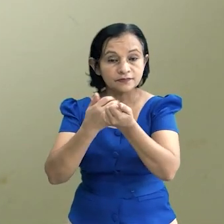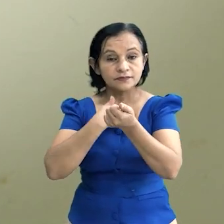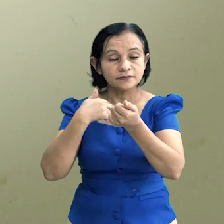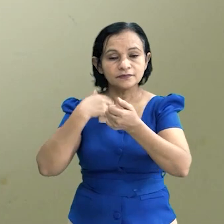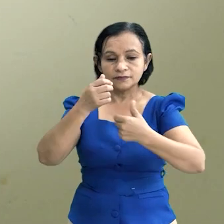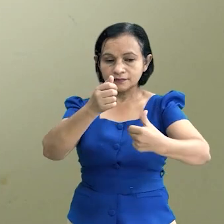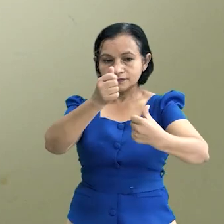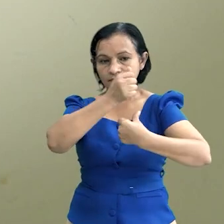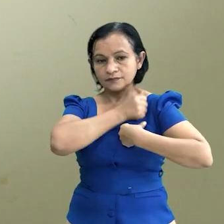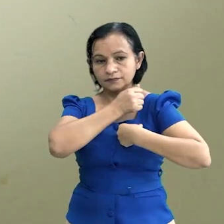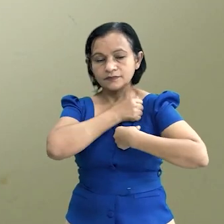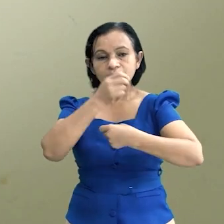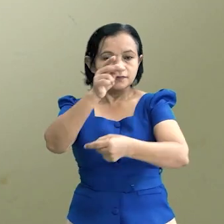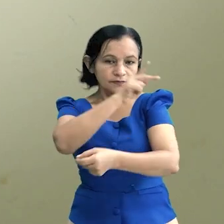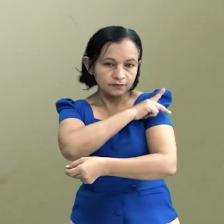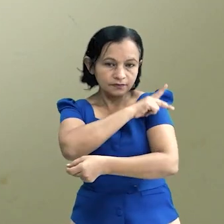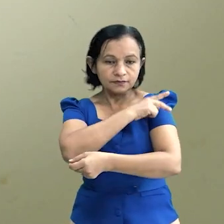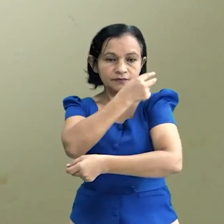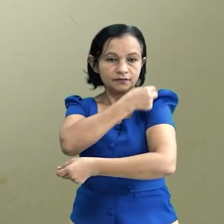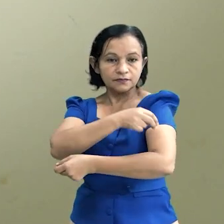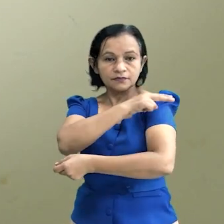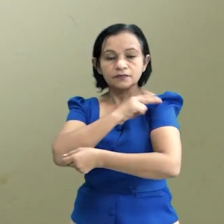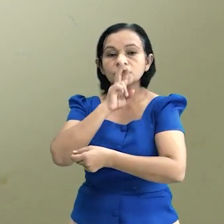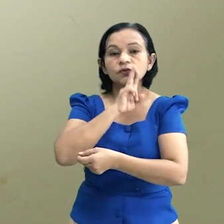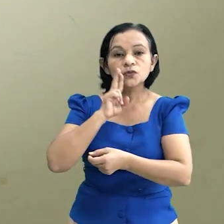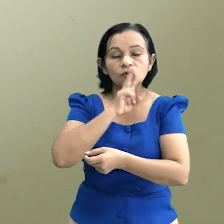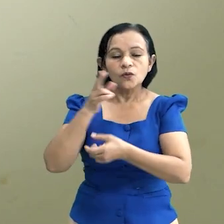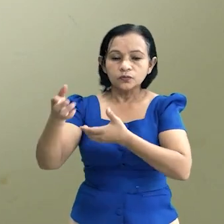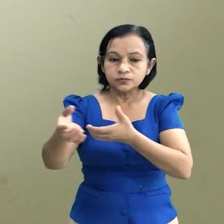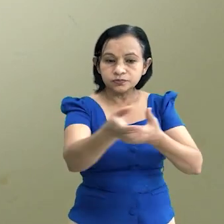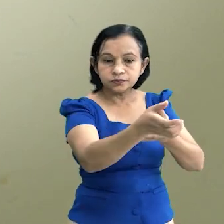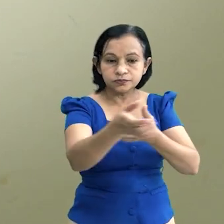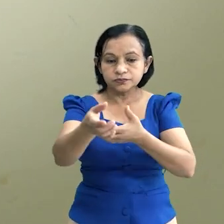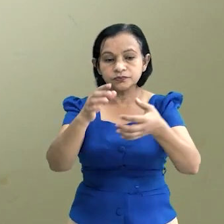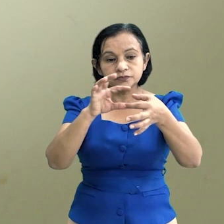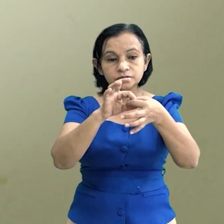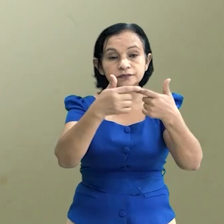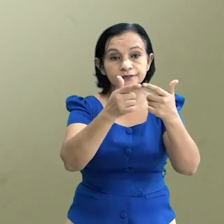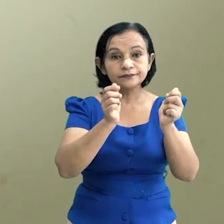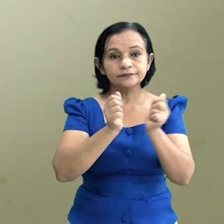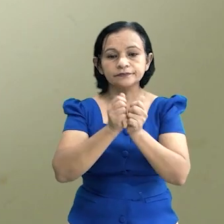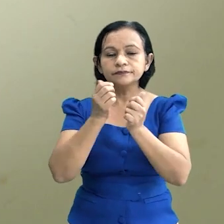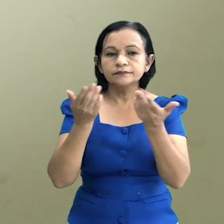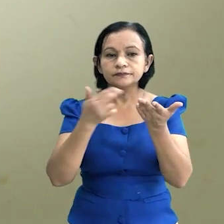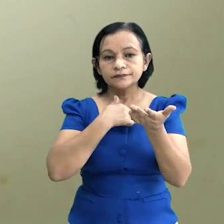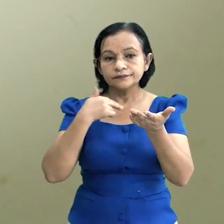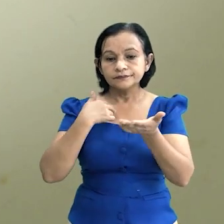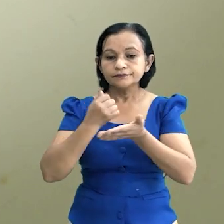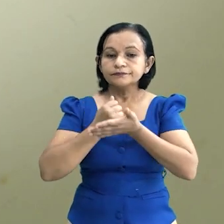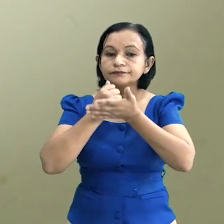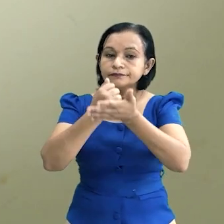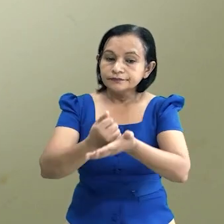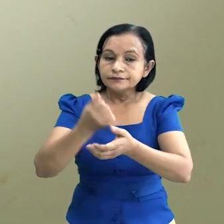el Ejército, Policía, Cruz Roja y Bomberos y la BRIMUR, estamos brindando medios y